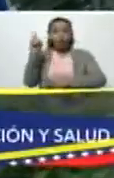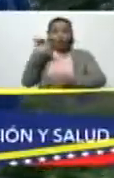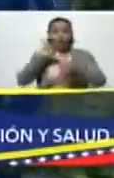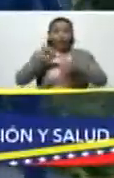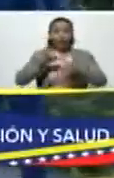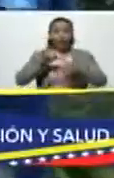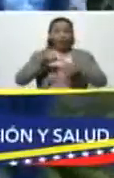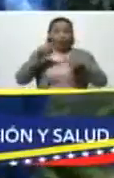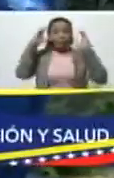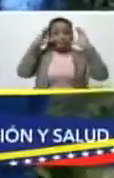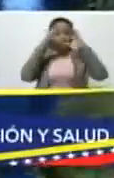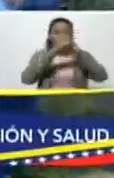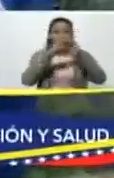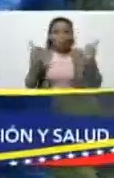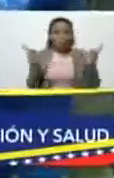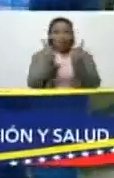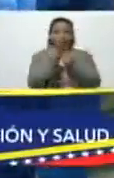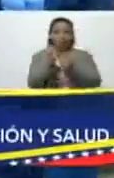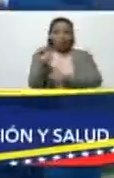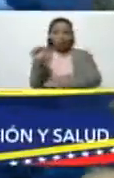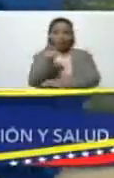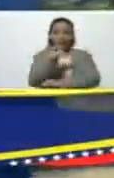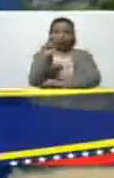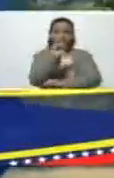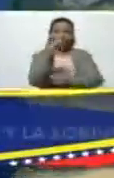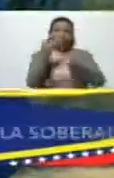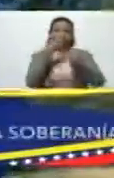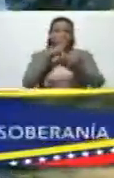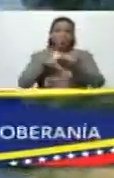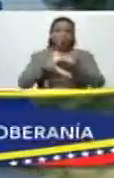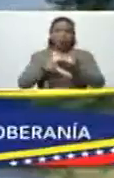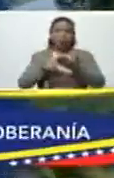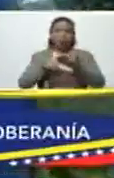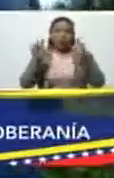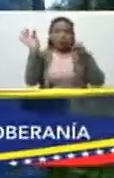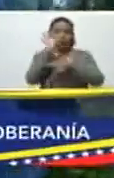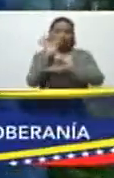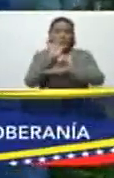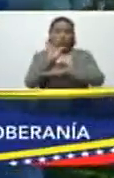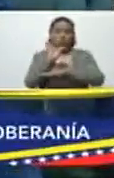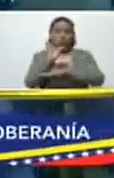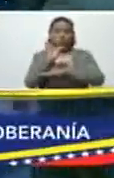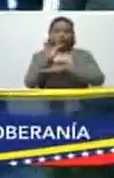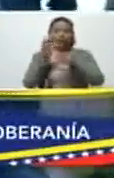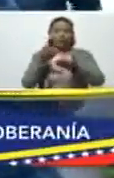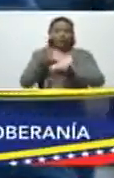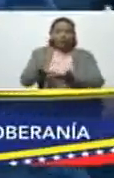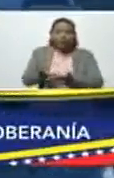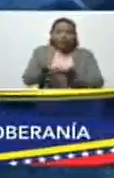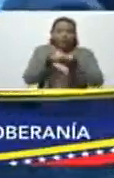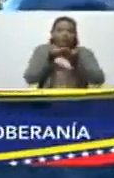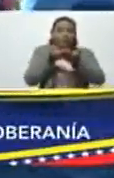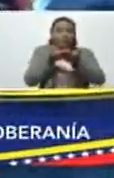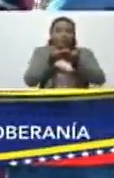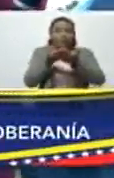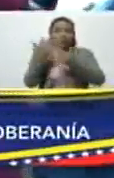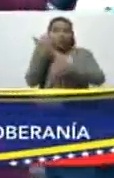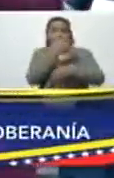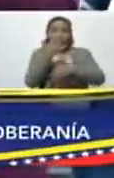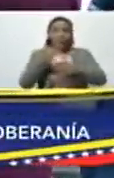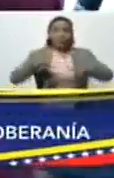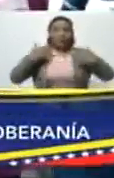ingeniería de pequeños vehículos para cumplir funciones de transporte, de carga, de entretenimiento. Y él nos